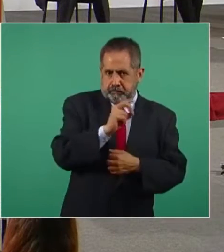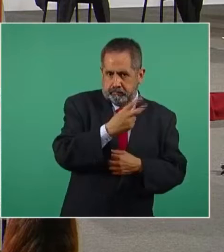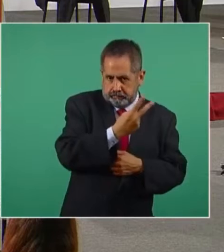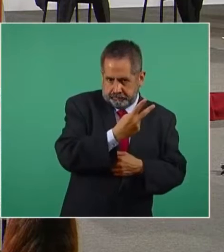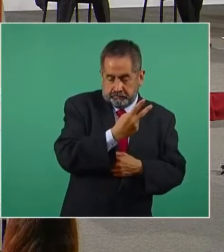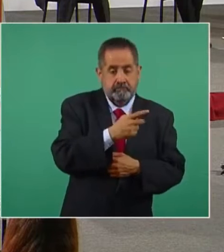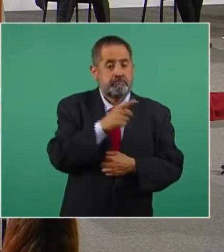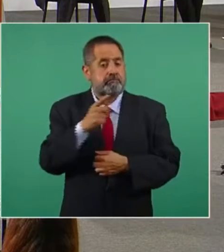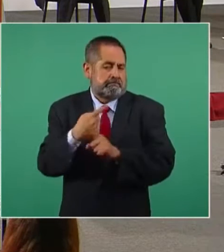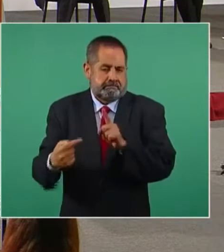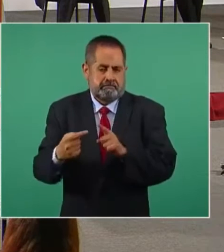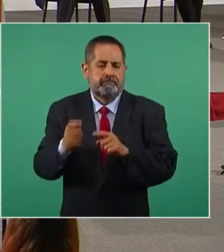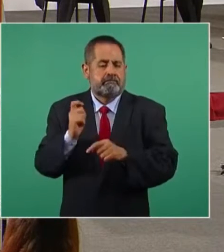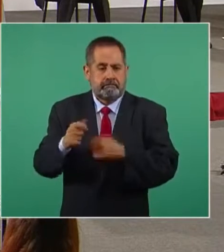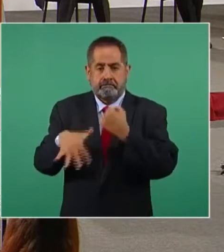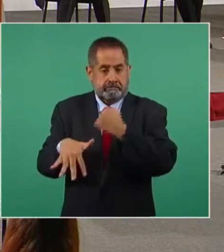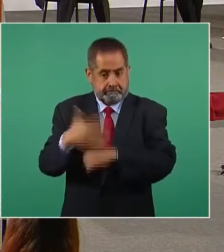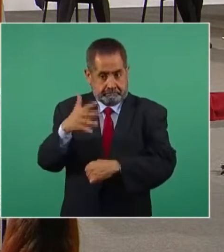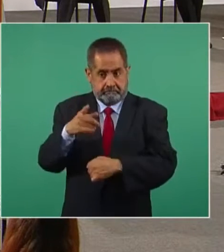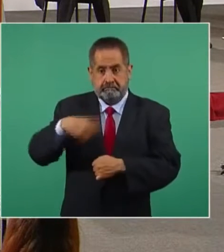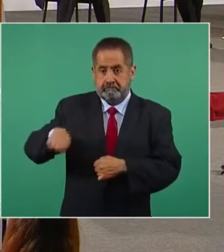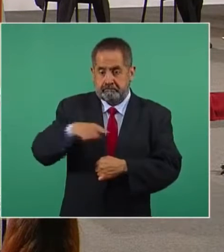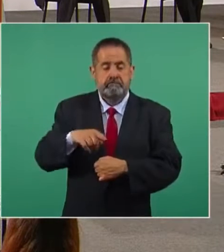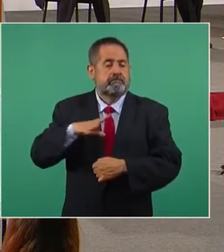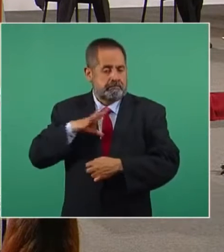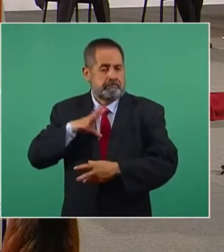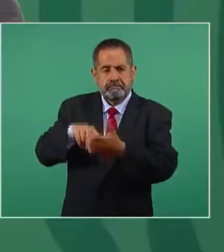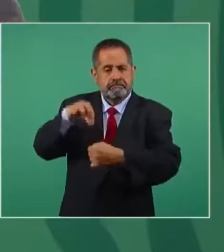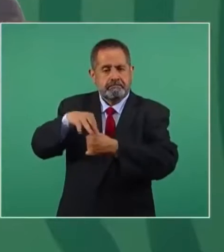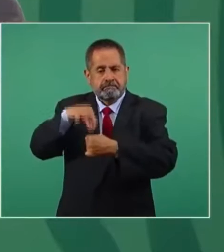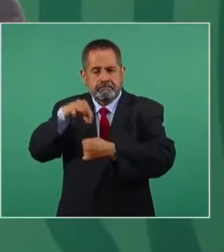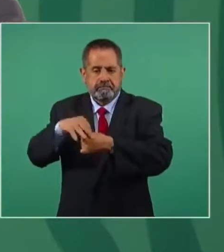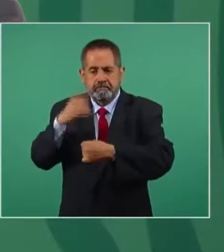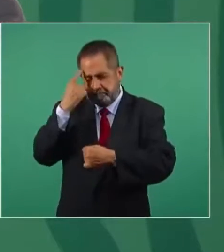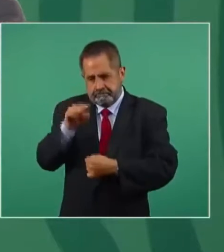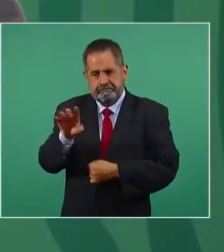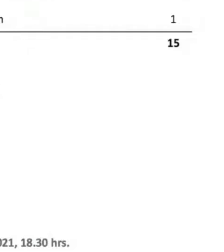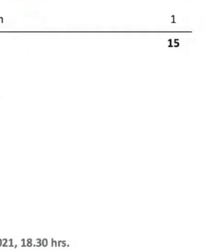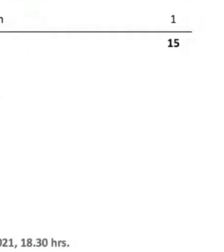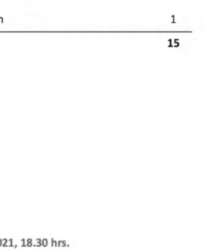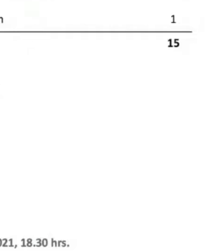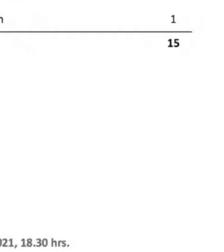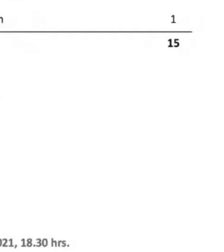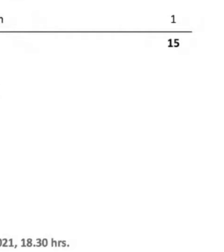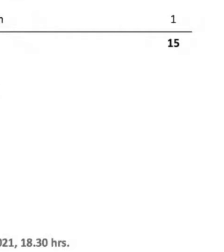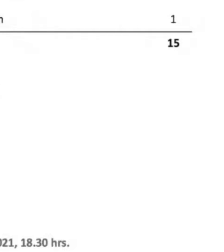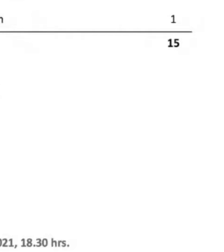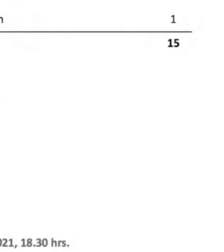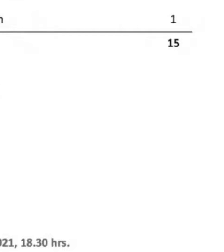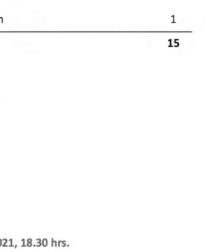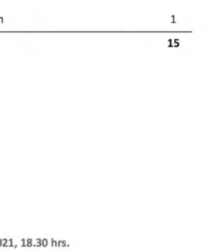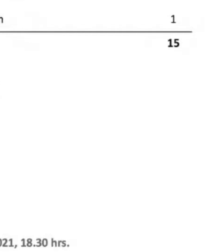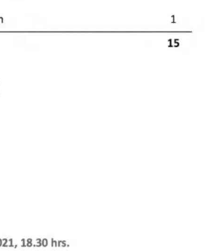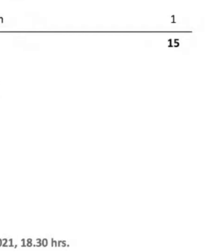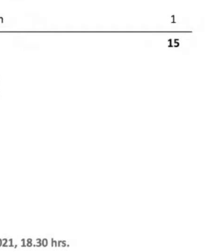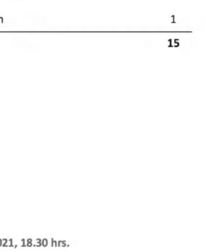y casi en la mitad de los estados se celebraron elecciones para gobernador. De los 15